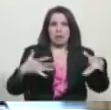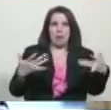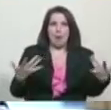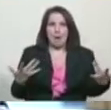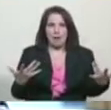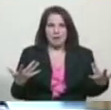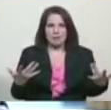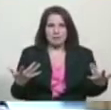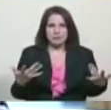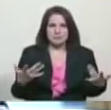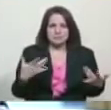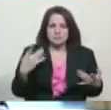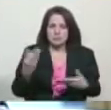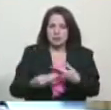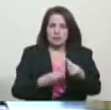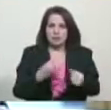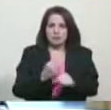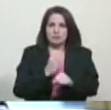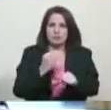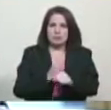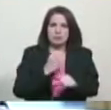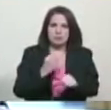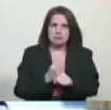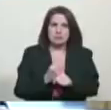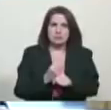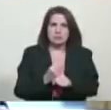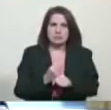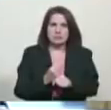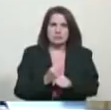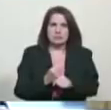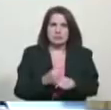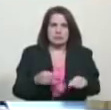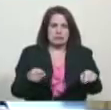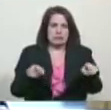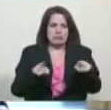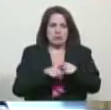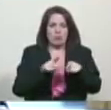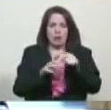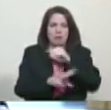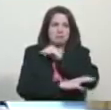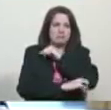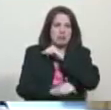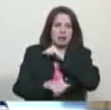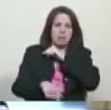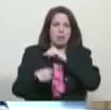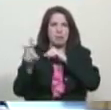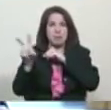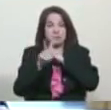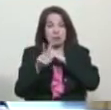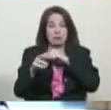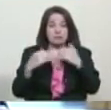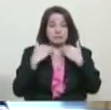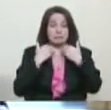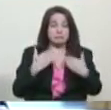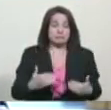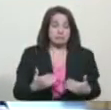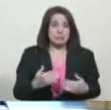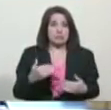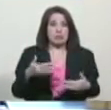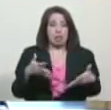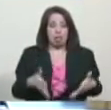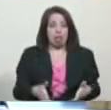para hacerle el trabajo de caballo de Troya en Venezuela y le fracasó.